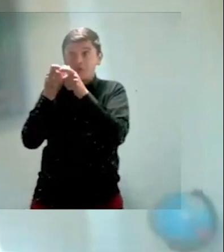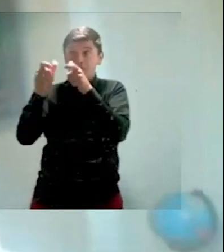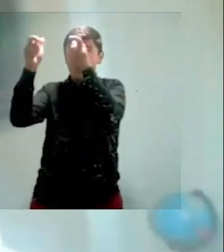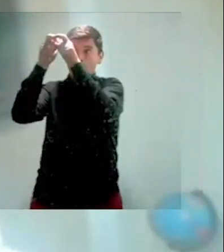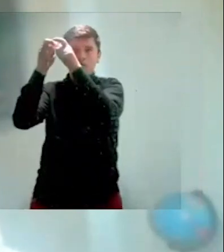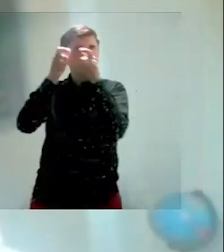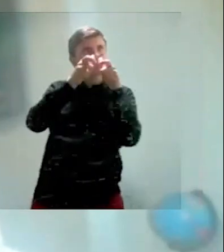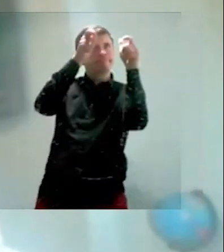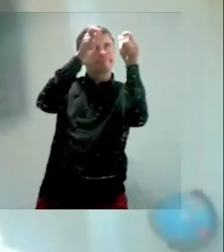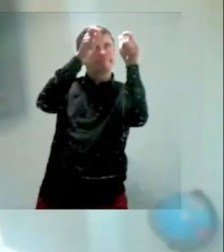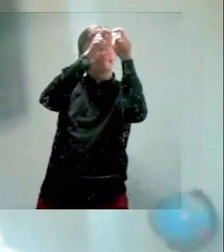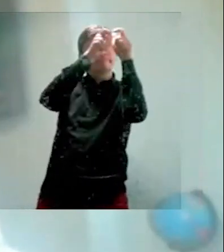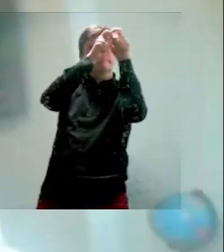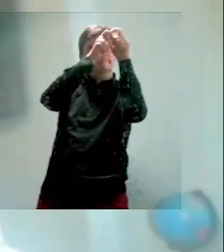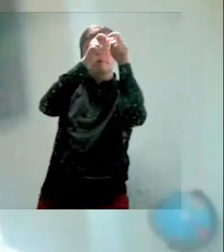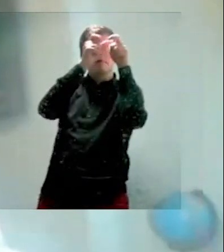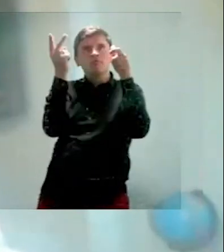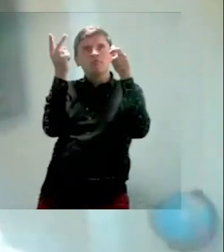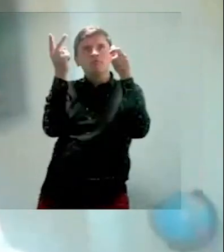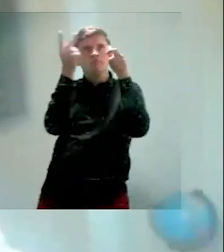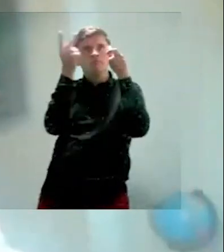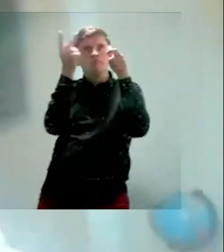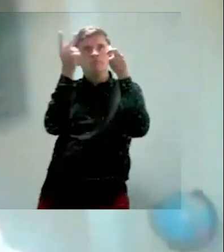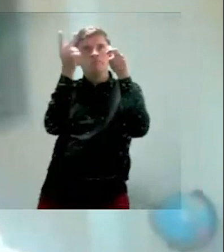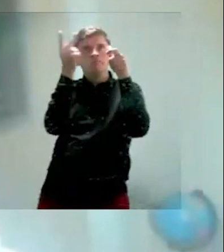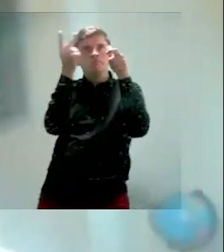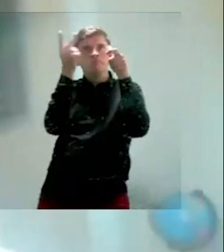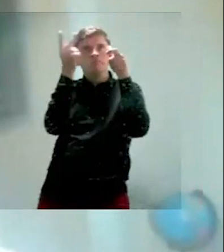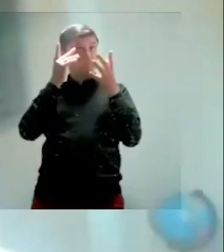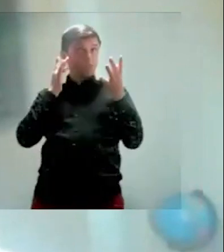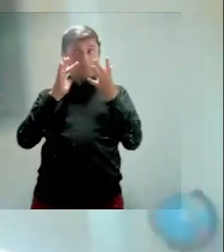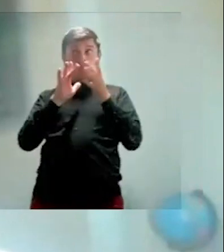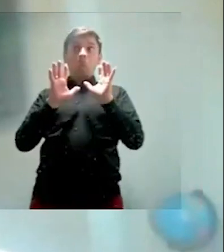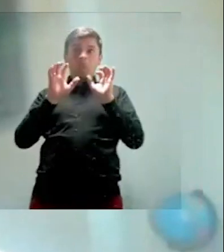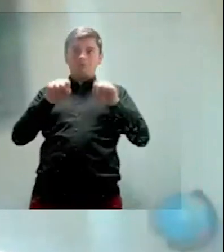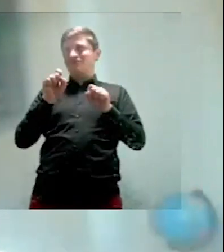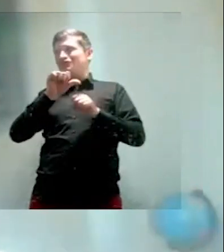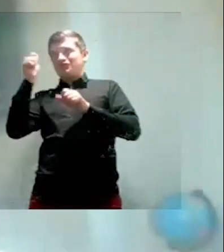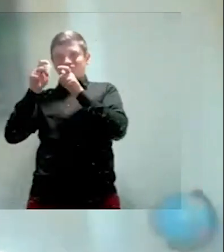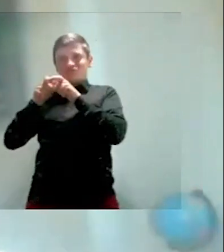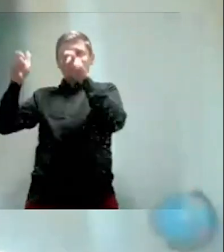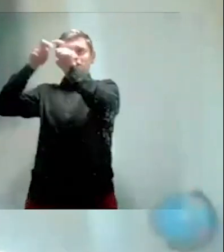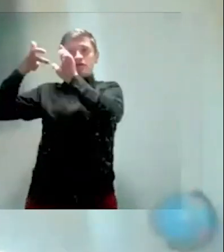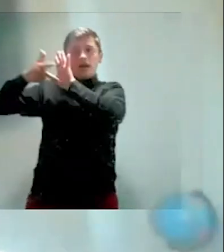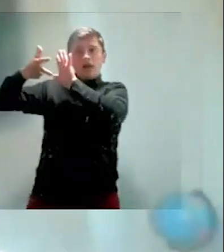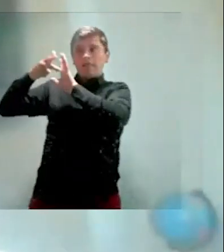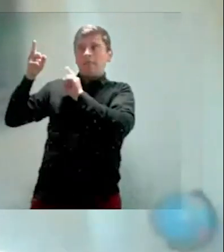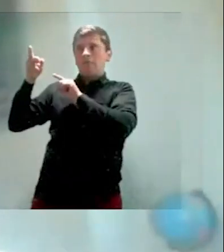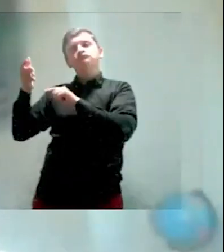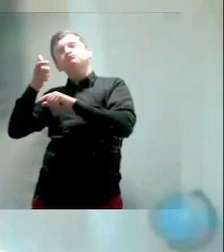un tema que ya no genera grandes debates ni grandes preocupaciones, y